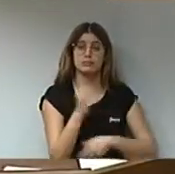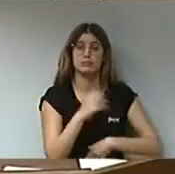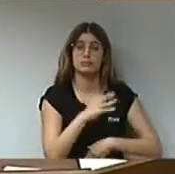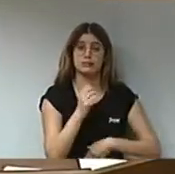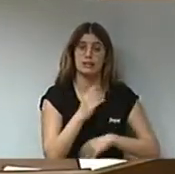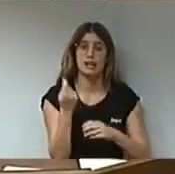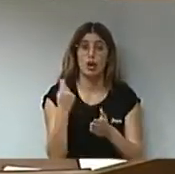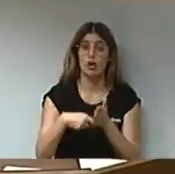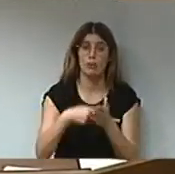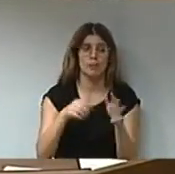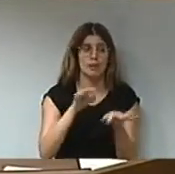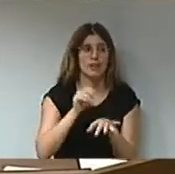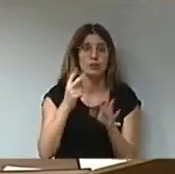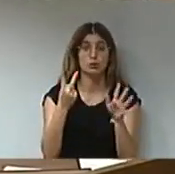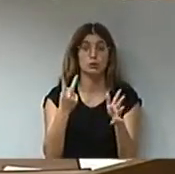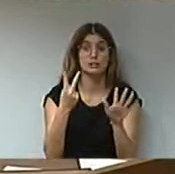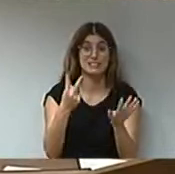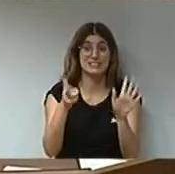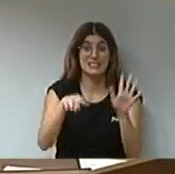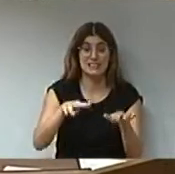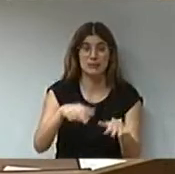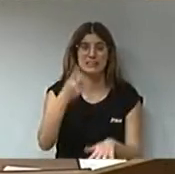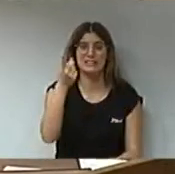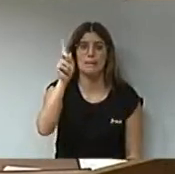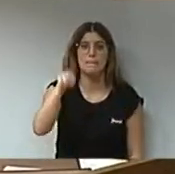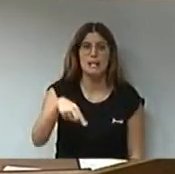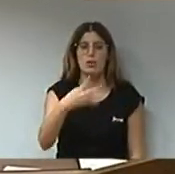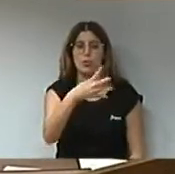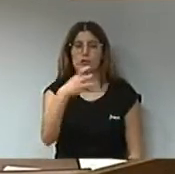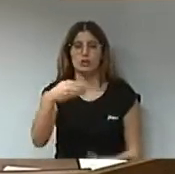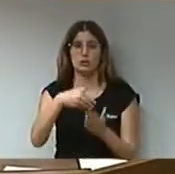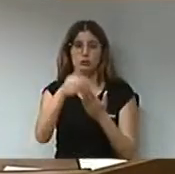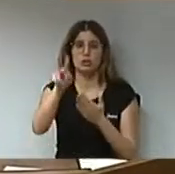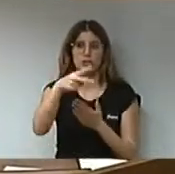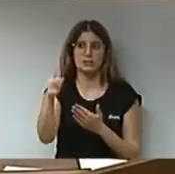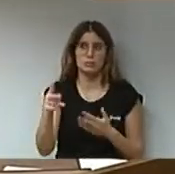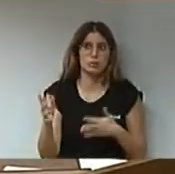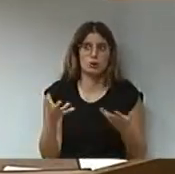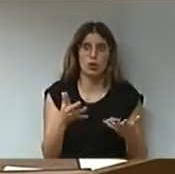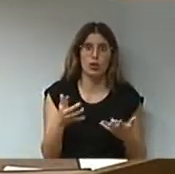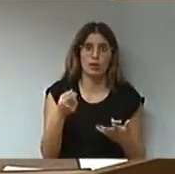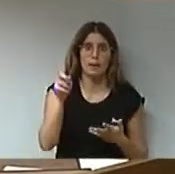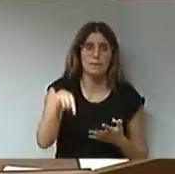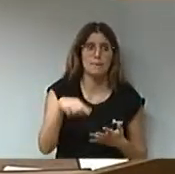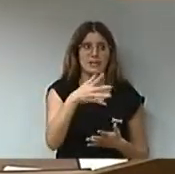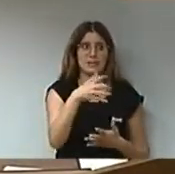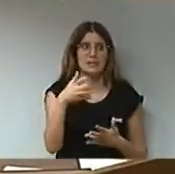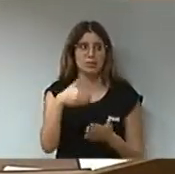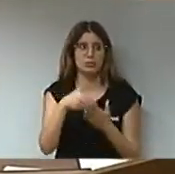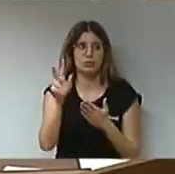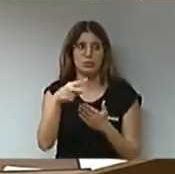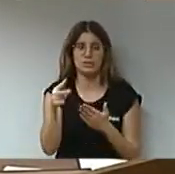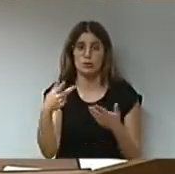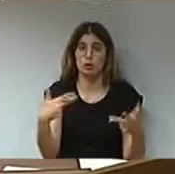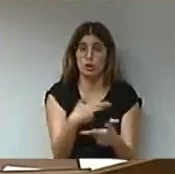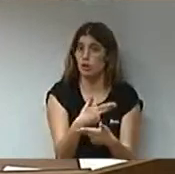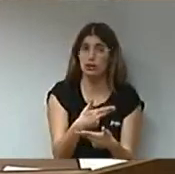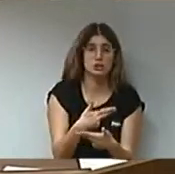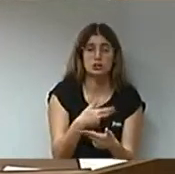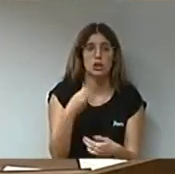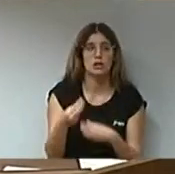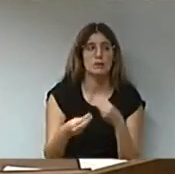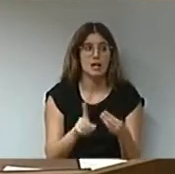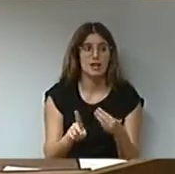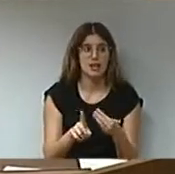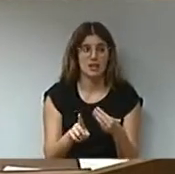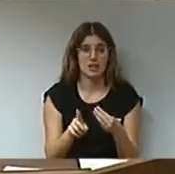la compra. Usted en 7 meses ha recaudado 1.400 millones de euros. Me preguntaba, ¿de dónde van a sacar los 1.500 millones de euros ustedes? ¿Van a hacer recortes? No, señor Puig. Lo que no vamos